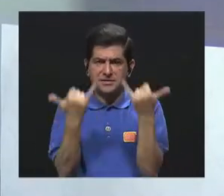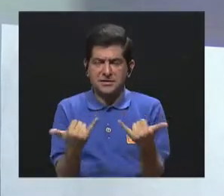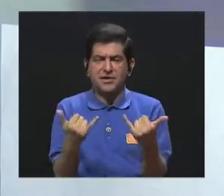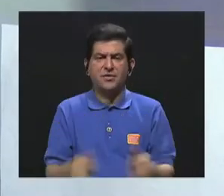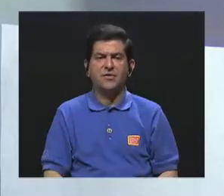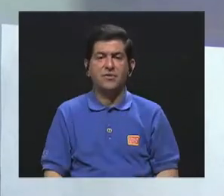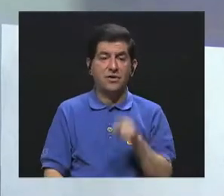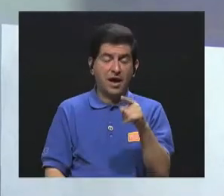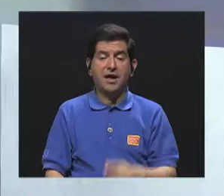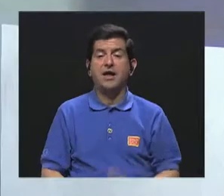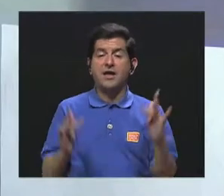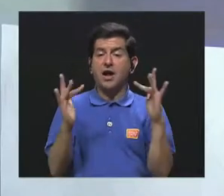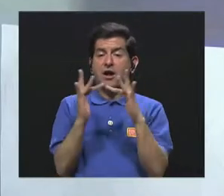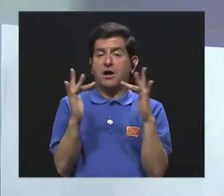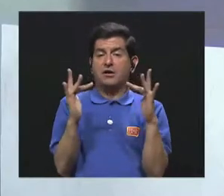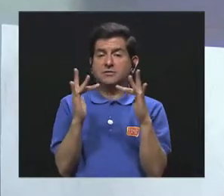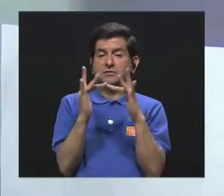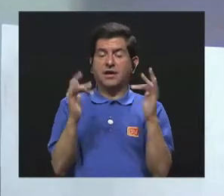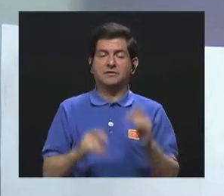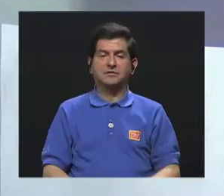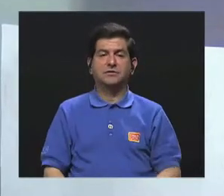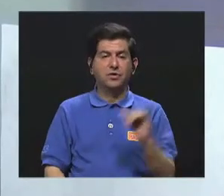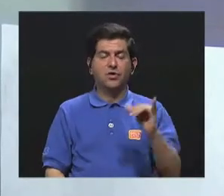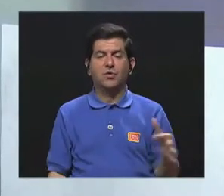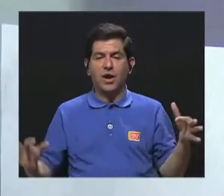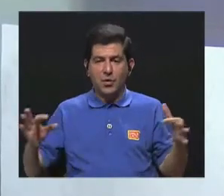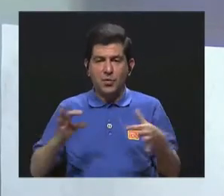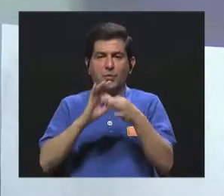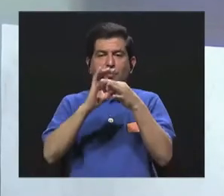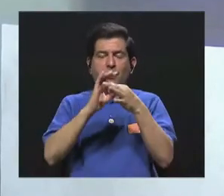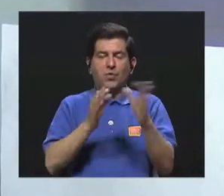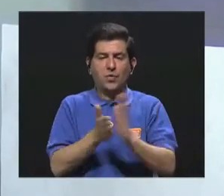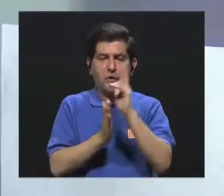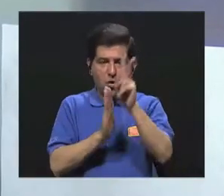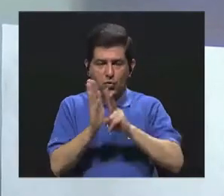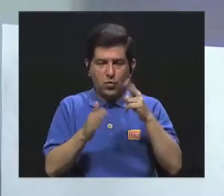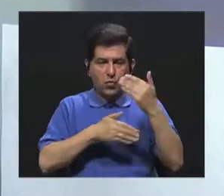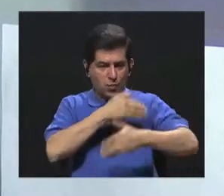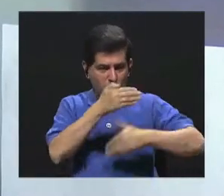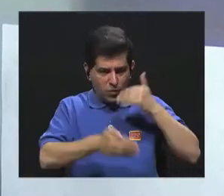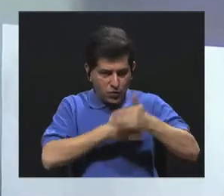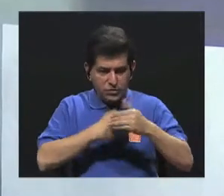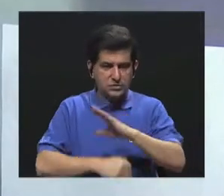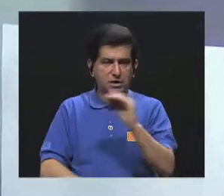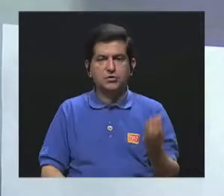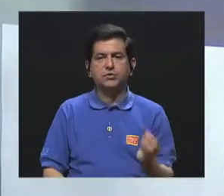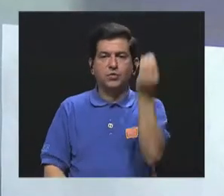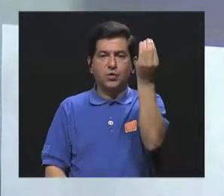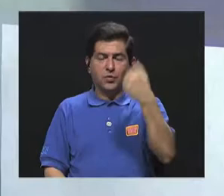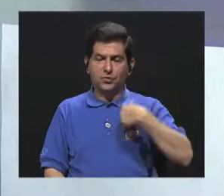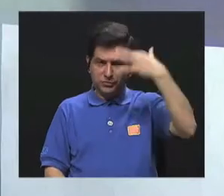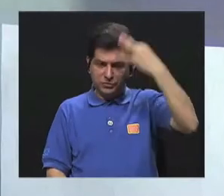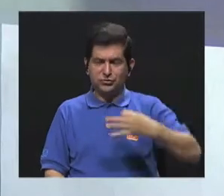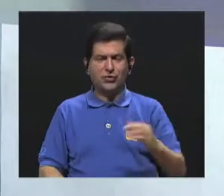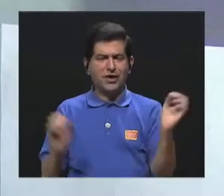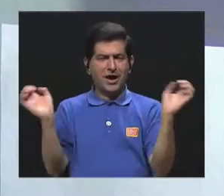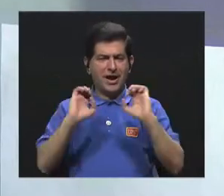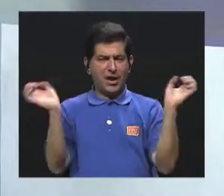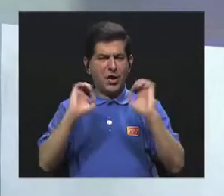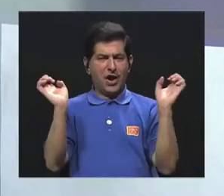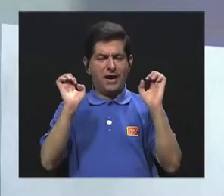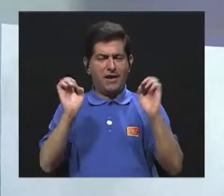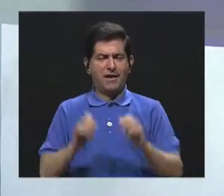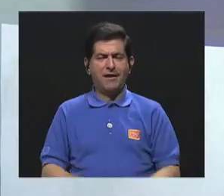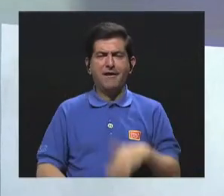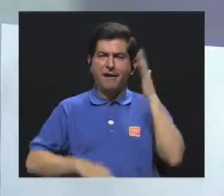conexión que ella tiene con este documental y con el proceso y con los chicos, me parece que es una energía